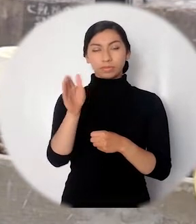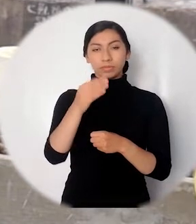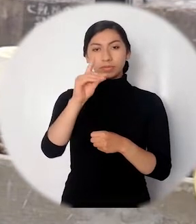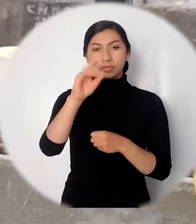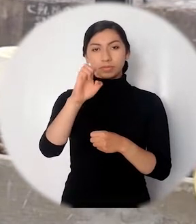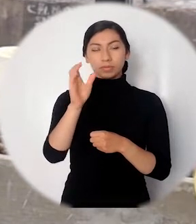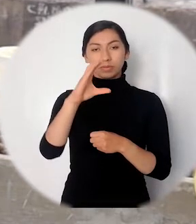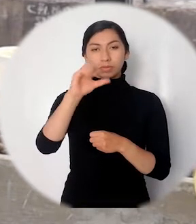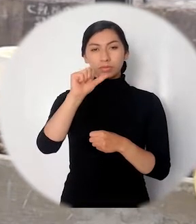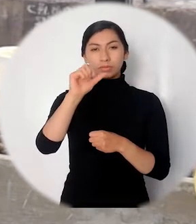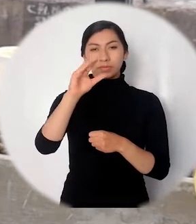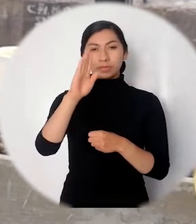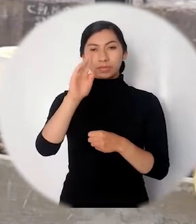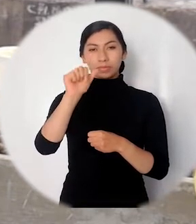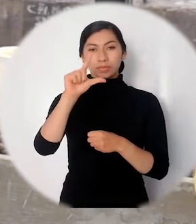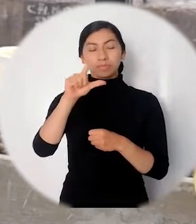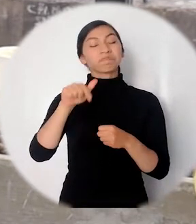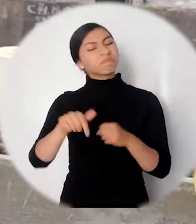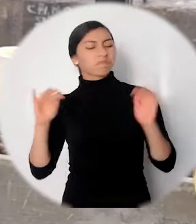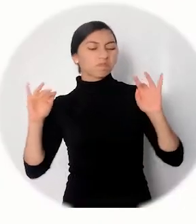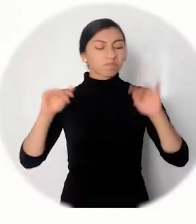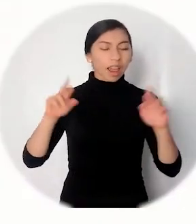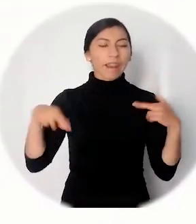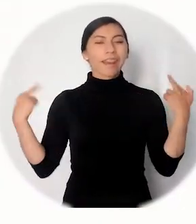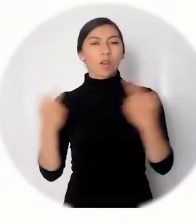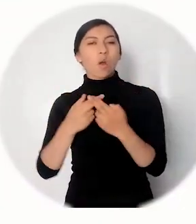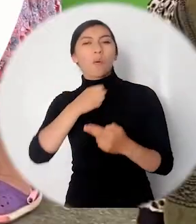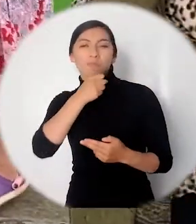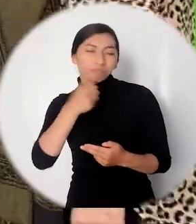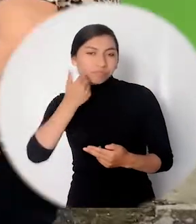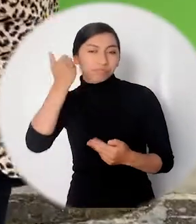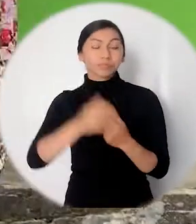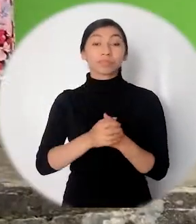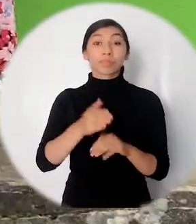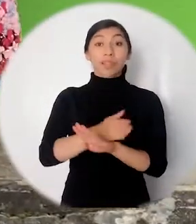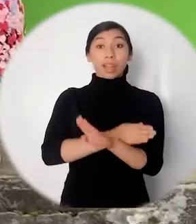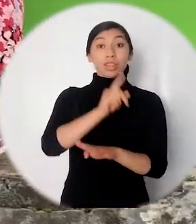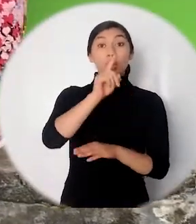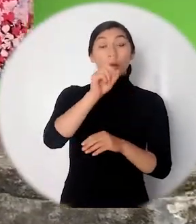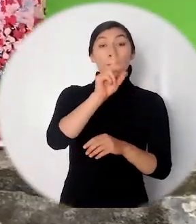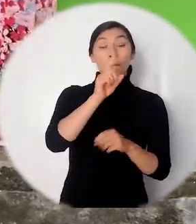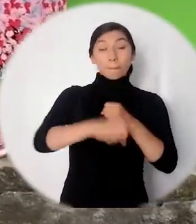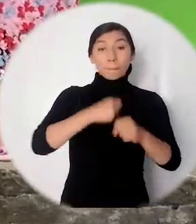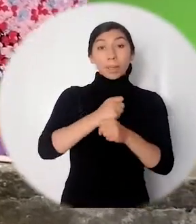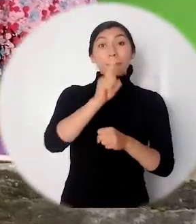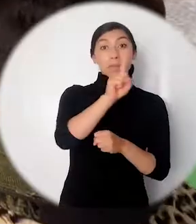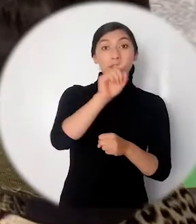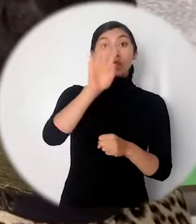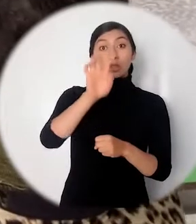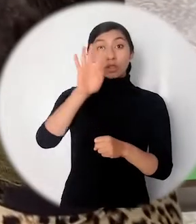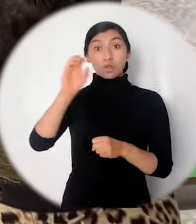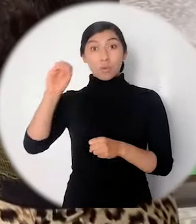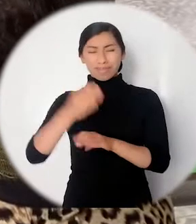con el fin de recuperar el tejido social en el territorio. En los años 90, los habitantes del corregimiento de Santa